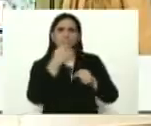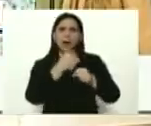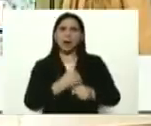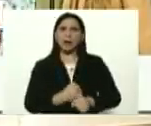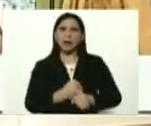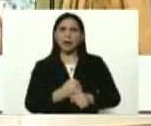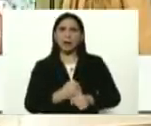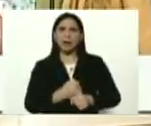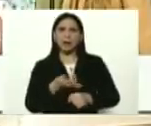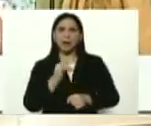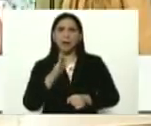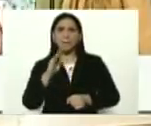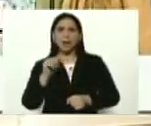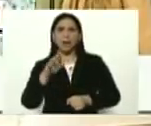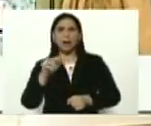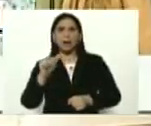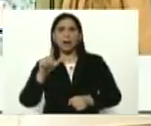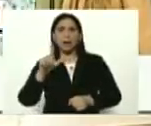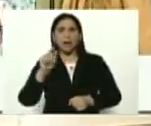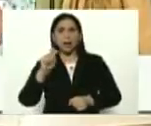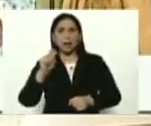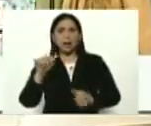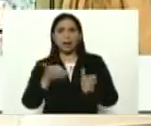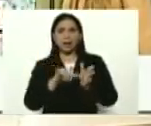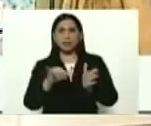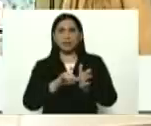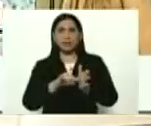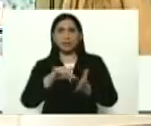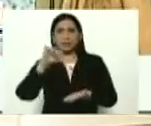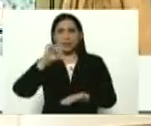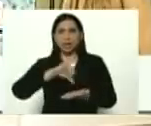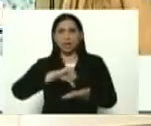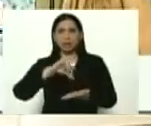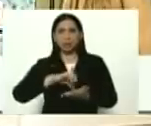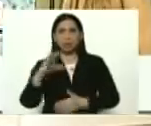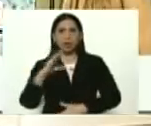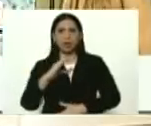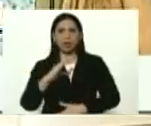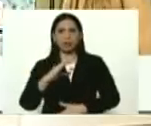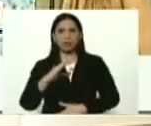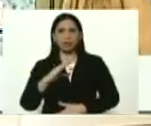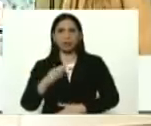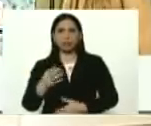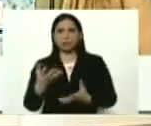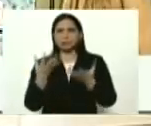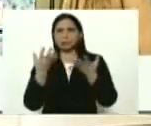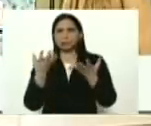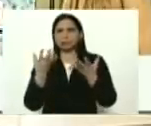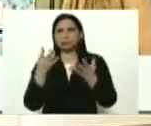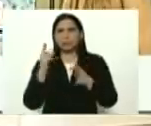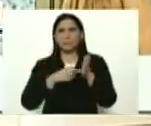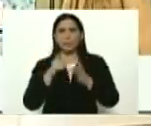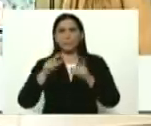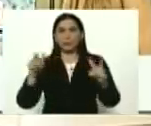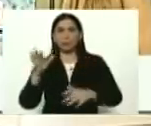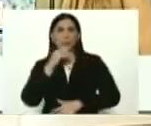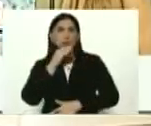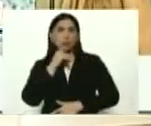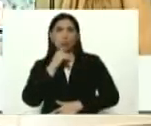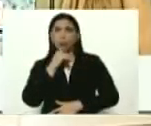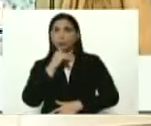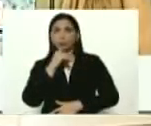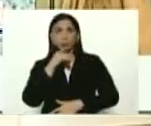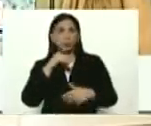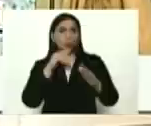avenida Baral, en la esquina de Capitolio. Una casquita ahí. Eso estaba así, había como 1000 personas y no estaban guardando la